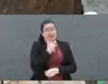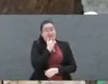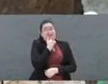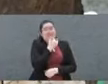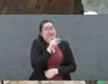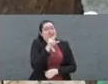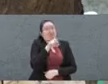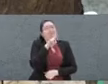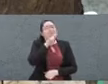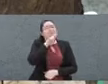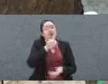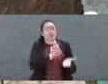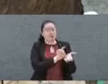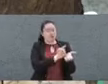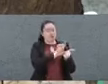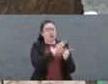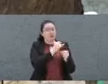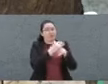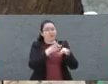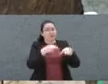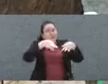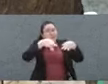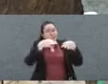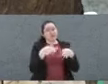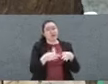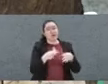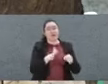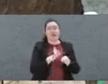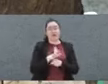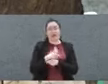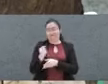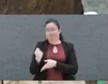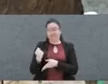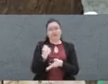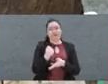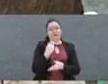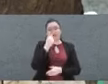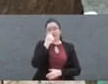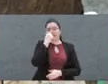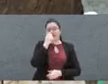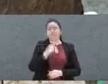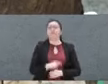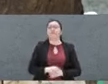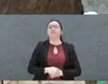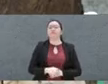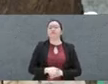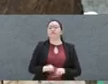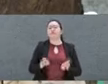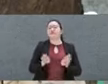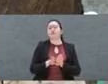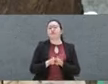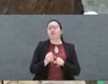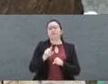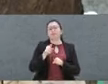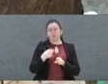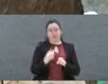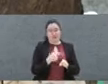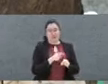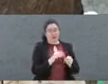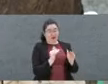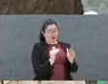preciso, enviarte un dato preciso del nivel de recaudación, y te lo puedo dar clasificado en